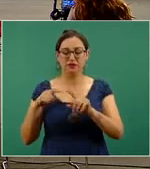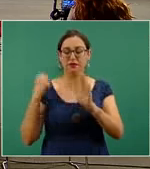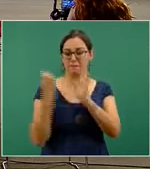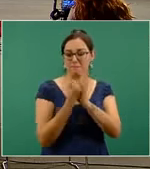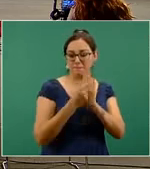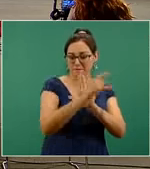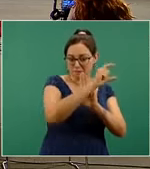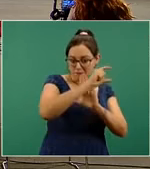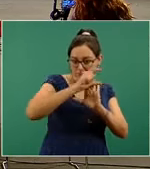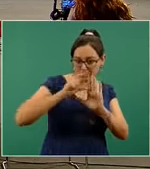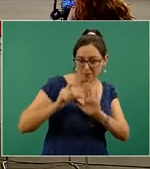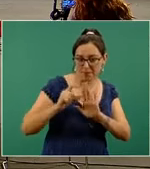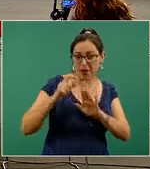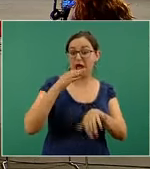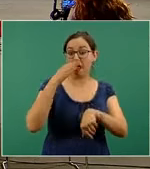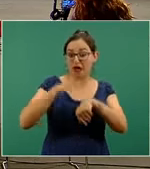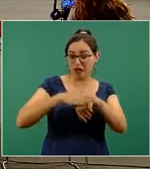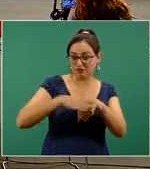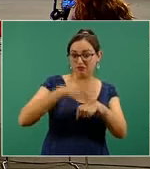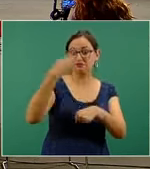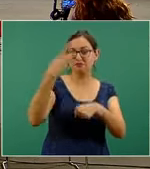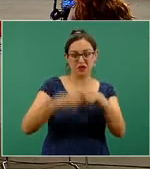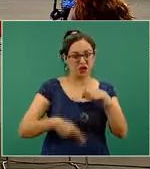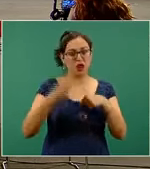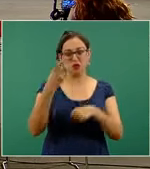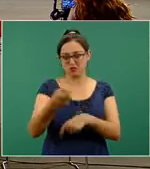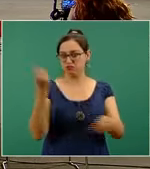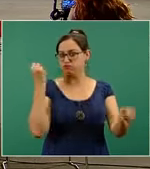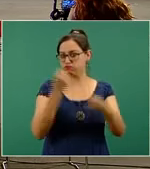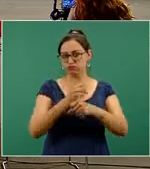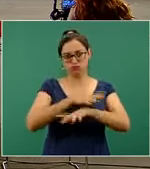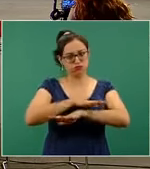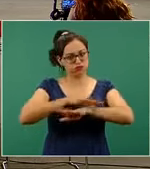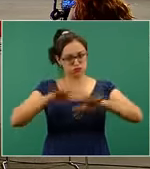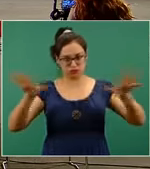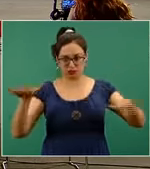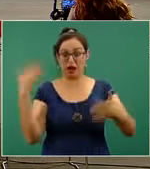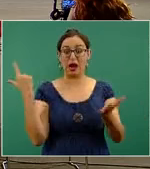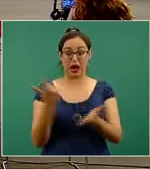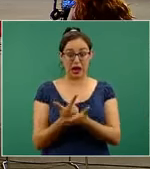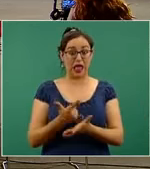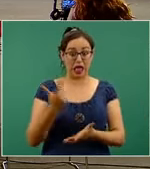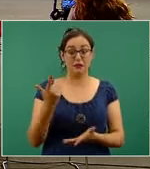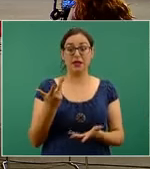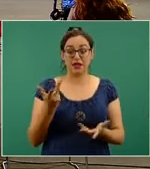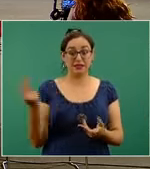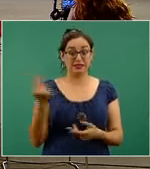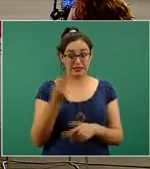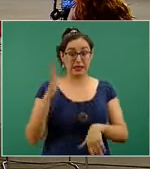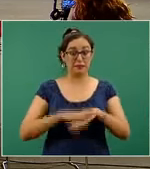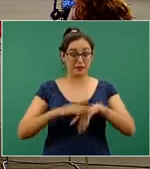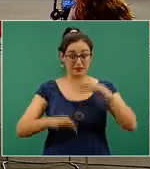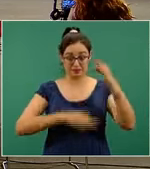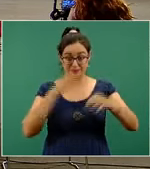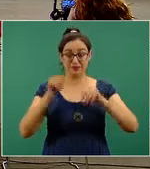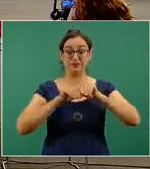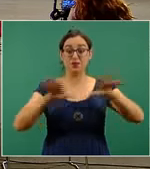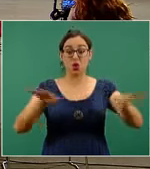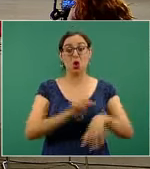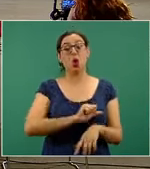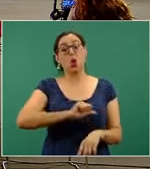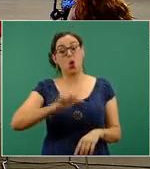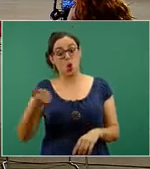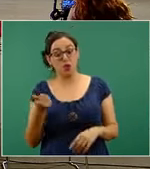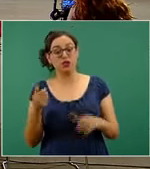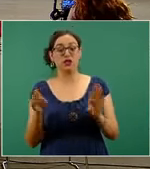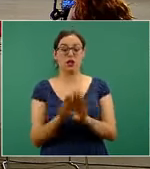que no están bien implementadas. Otra gran deuda que tenemos en el país es pues el cumplimiento, el regular el